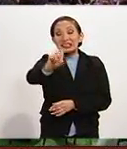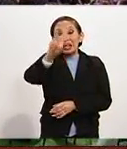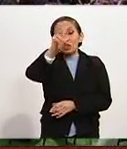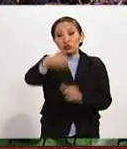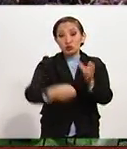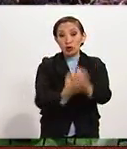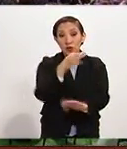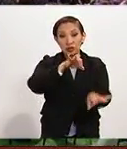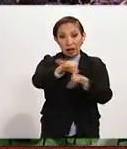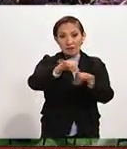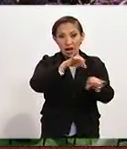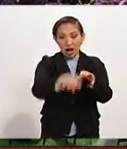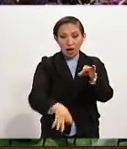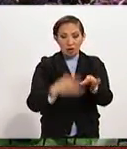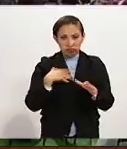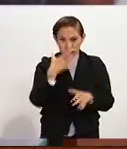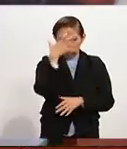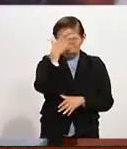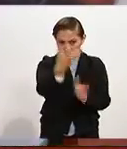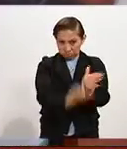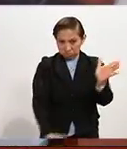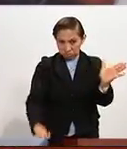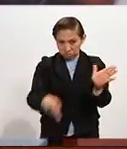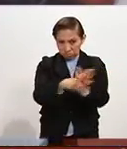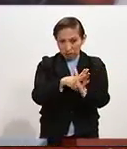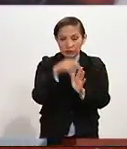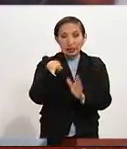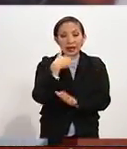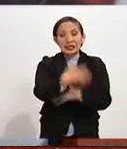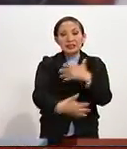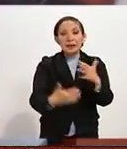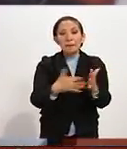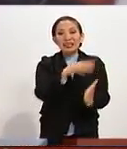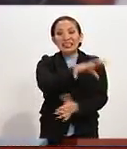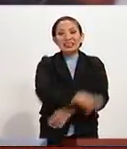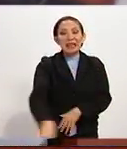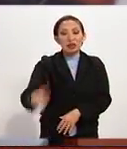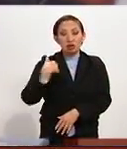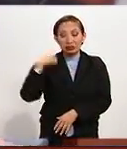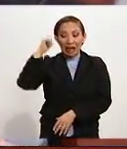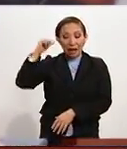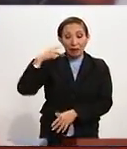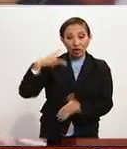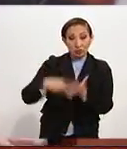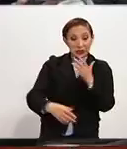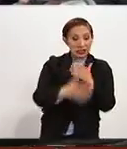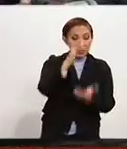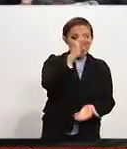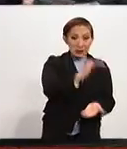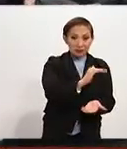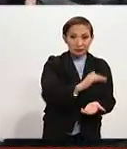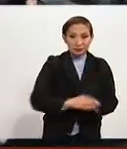82.562 nuevos puestos de trabajo formales, es decir, más de 15.500 que en abril de